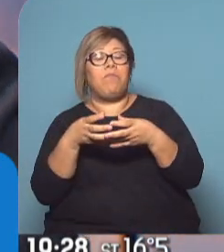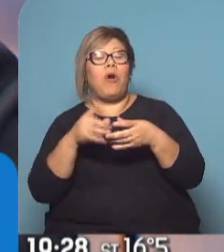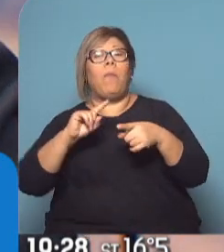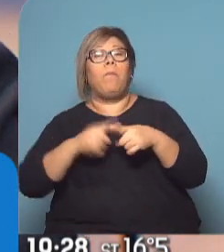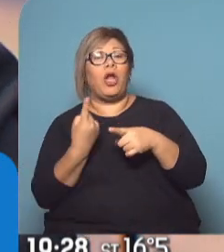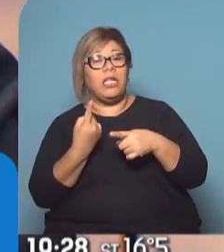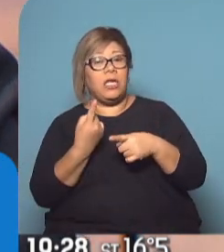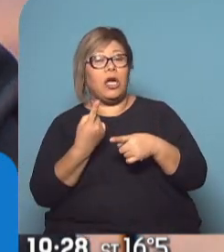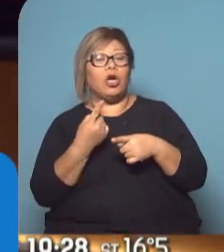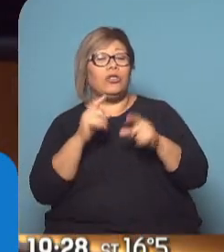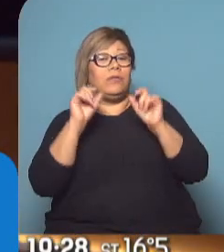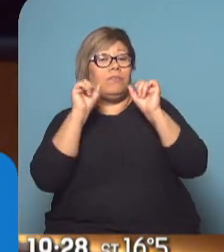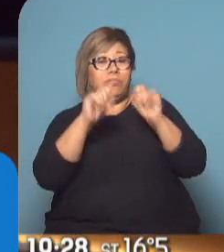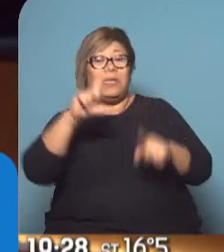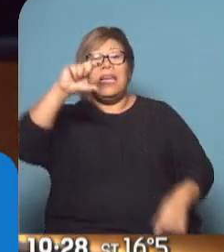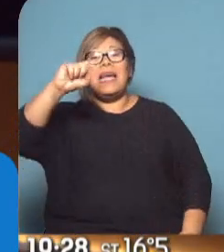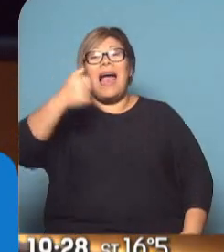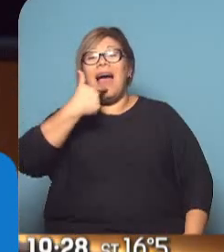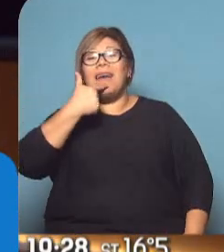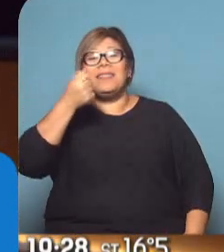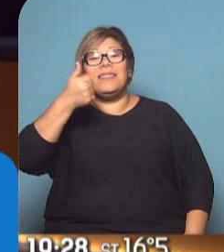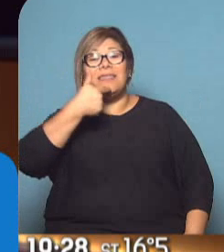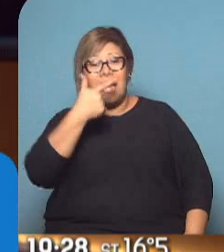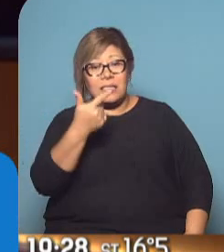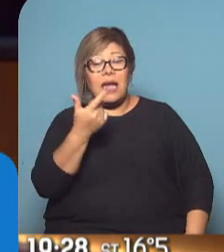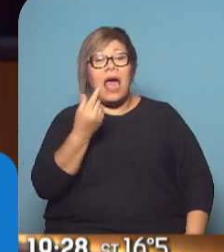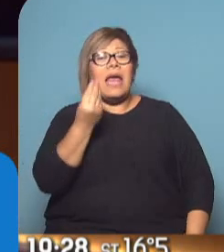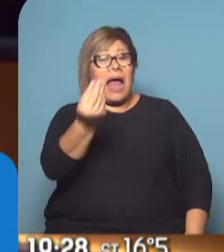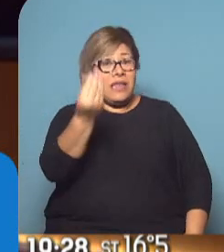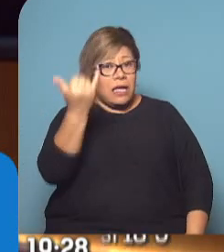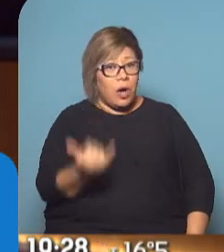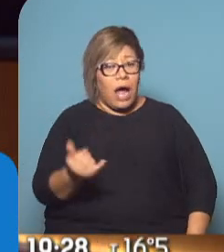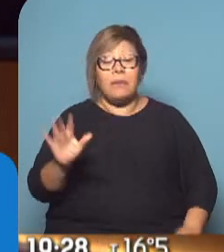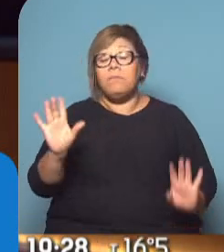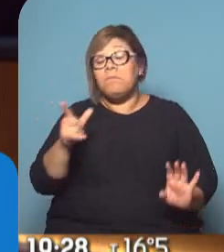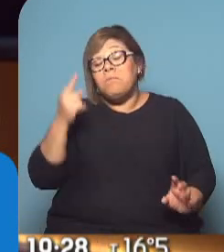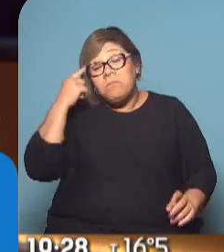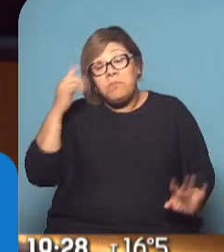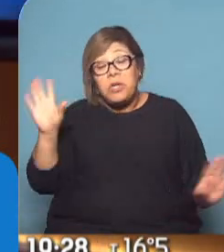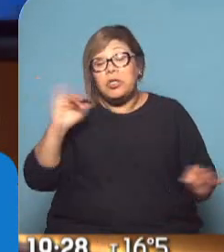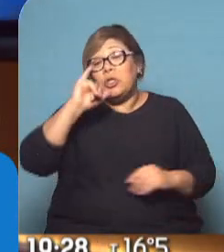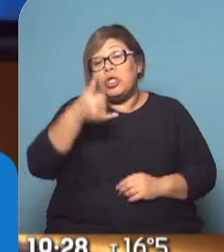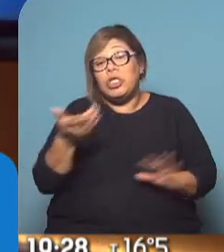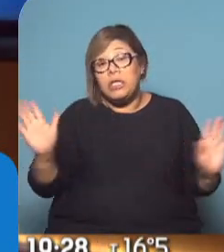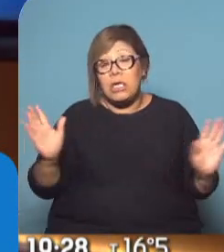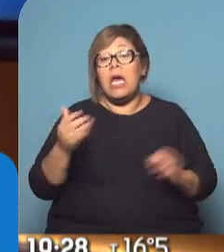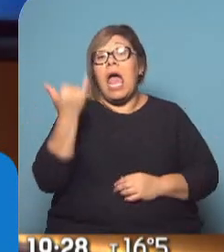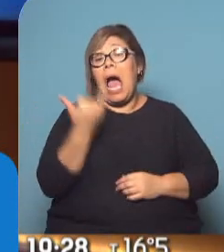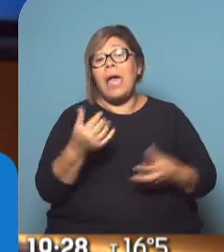a sergio casas me imagino que sí si no lo han mostrado todavía no lo han mostrado hay sectores que se